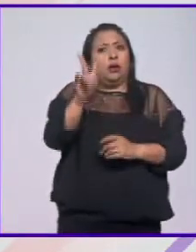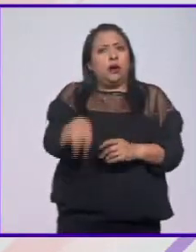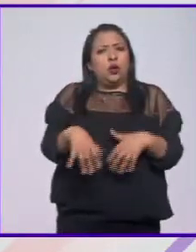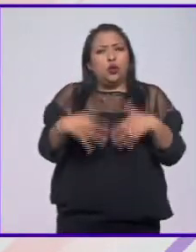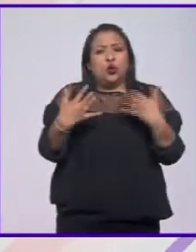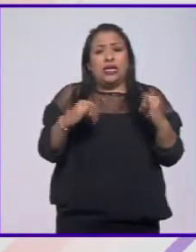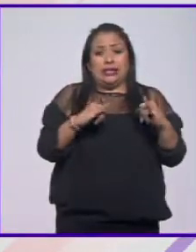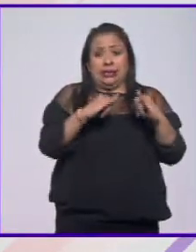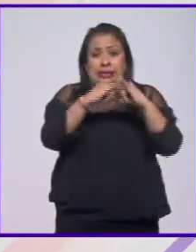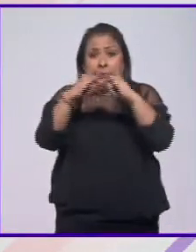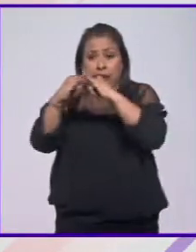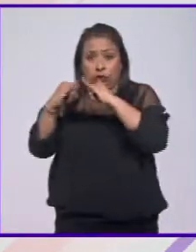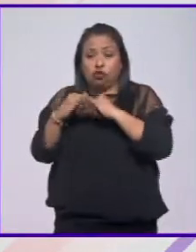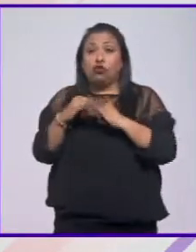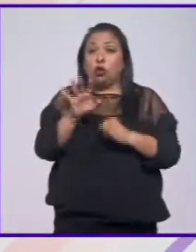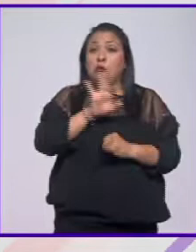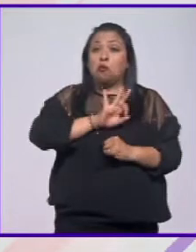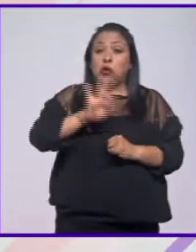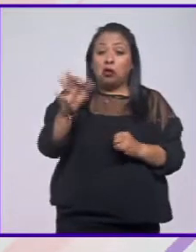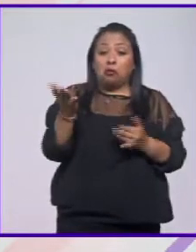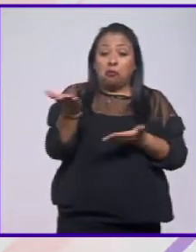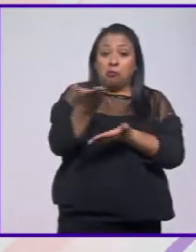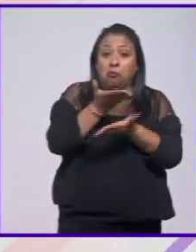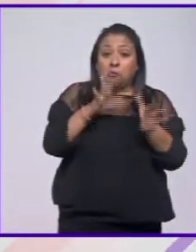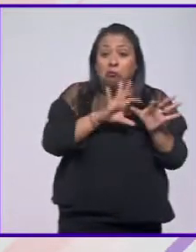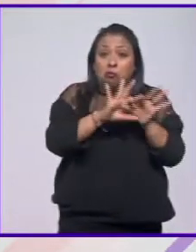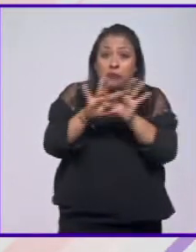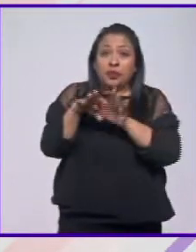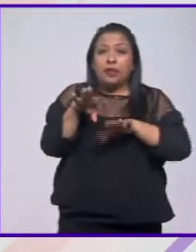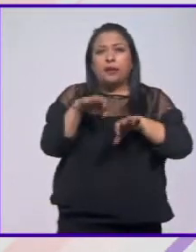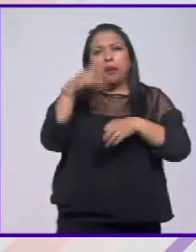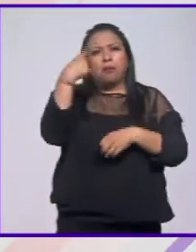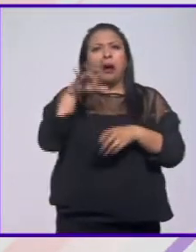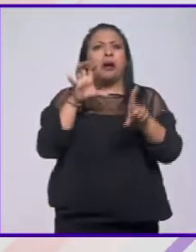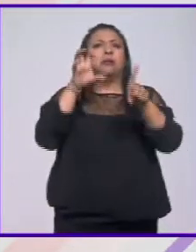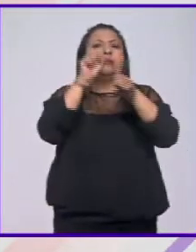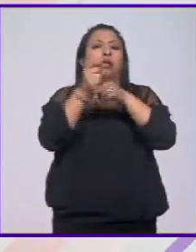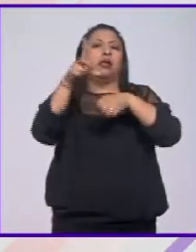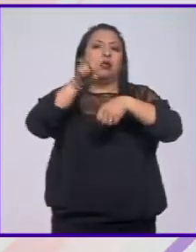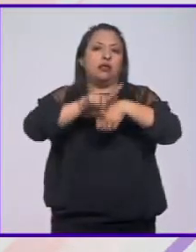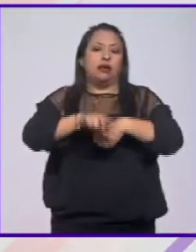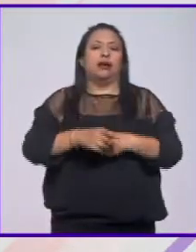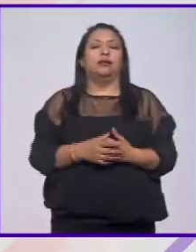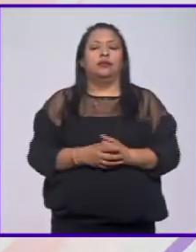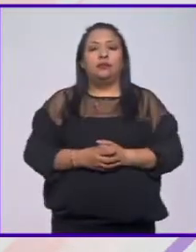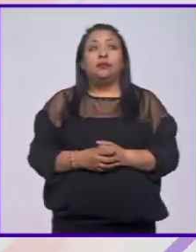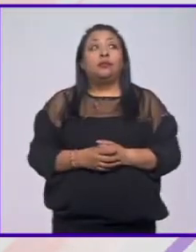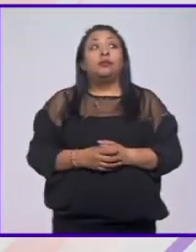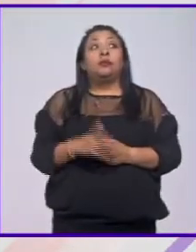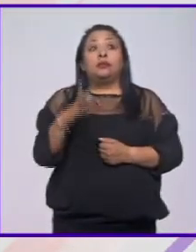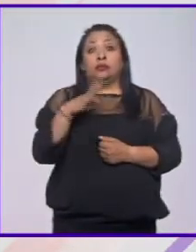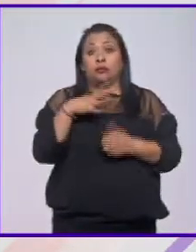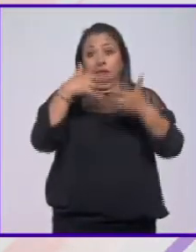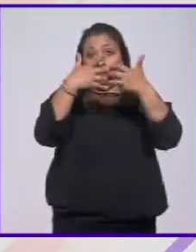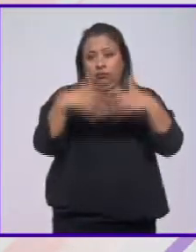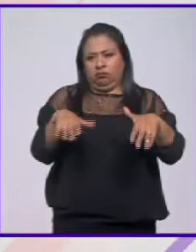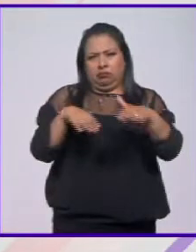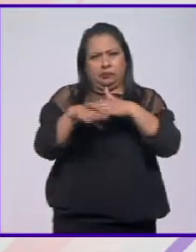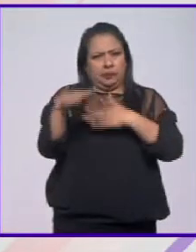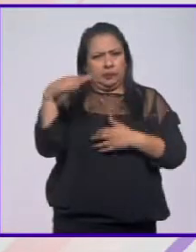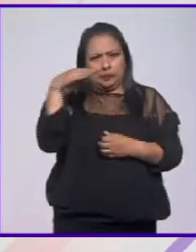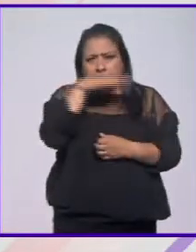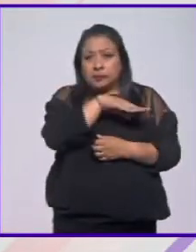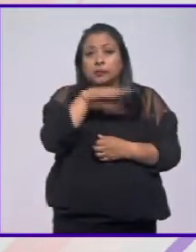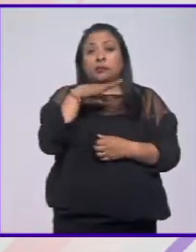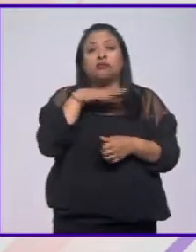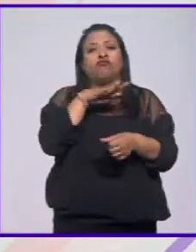las instituciones han logrado trabajar de manera conjunta para poder lograr este día. Al ser funciones de entrada libre,